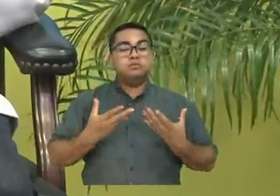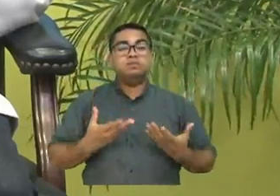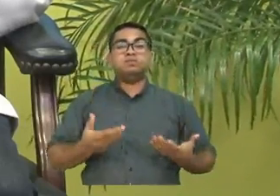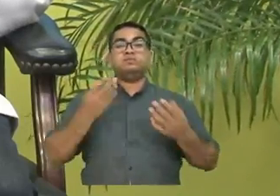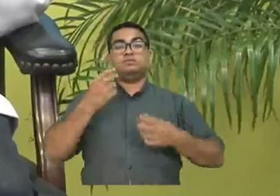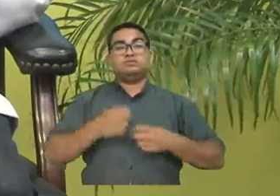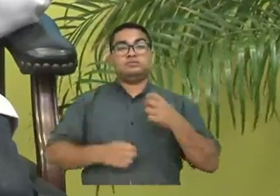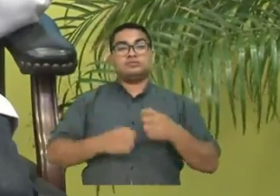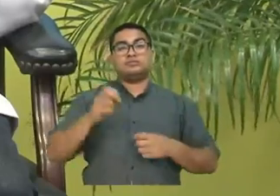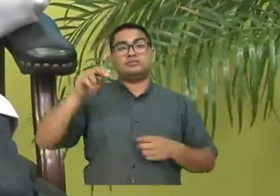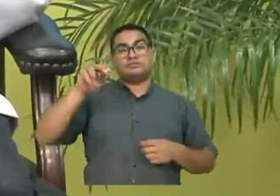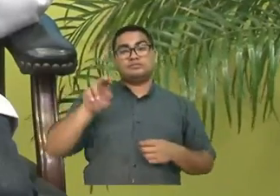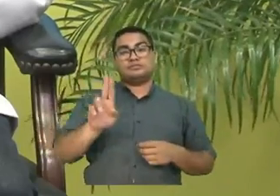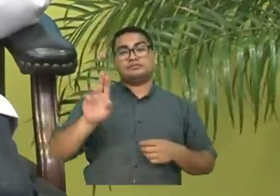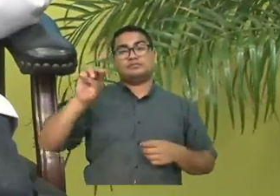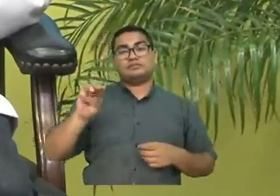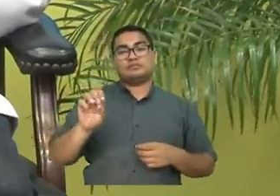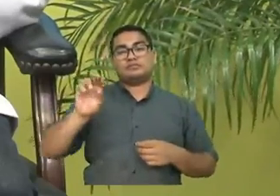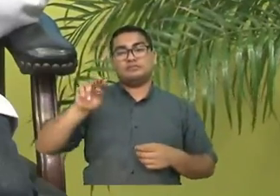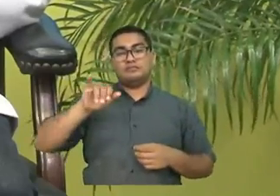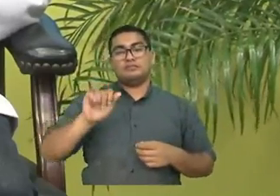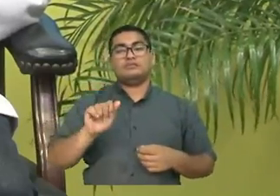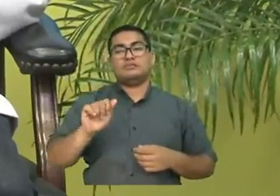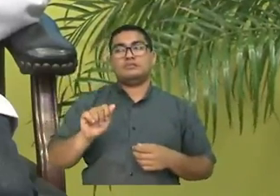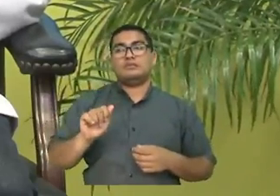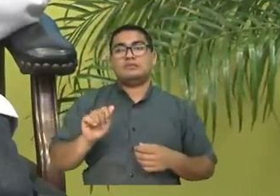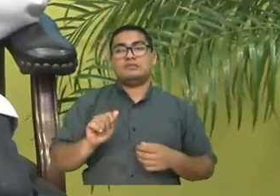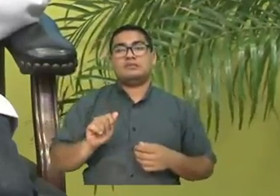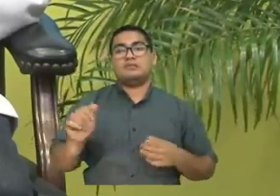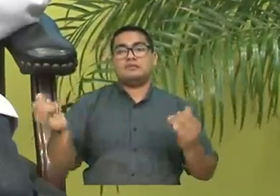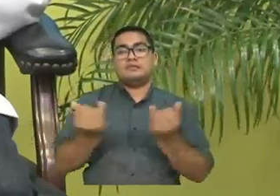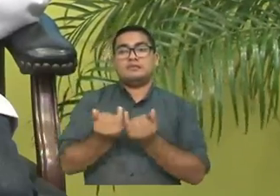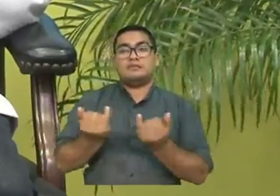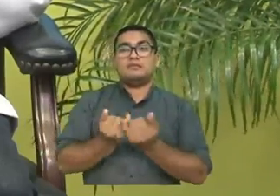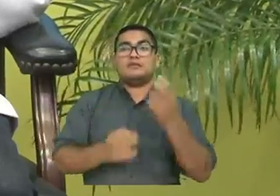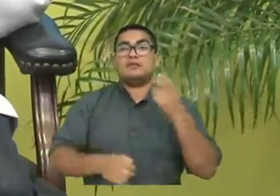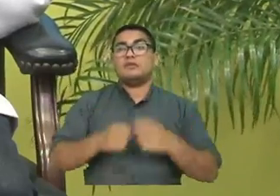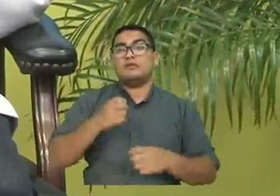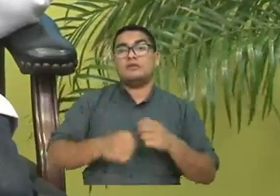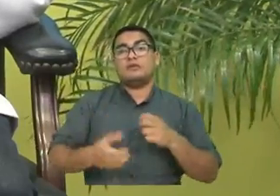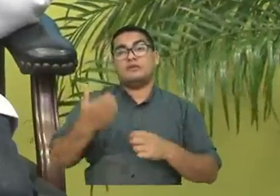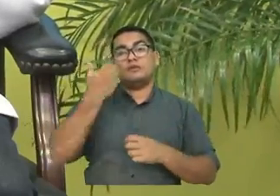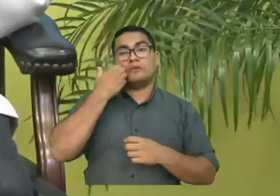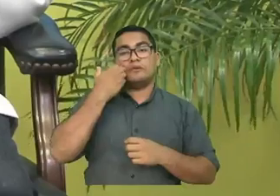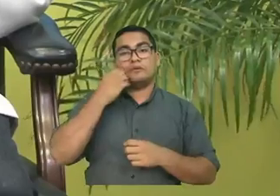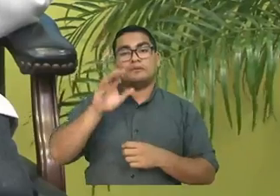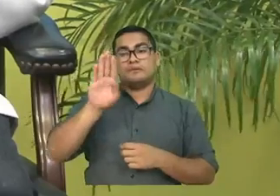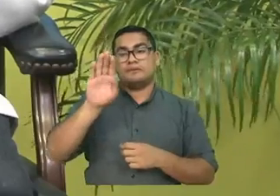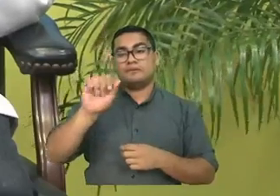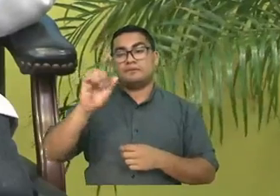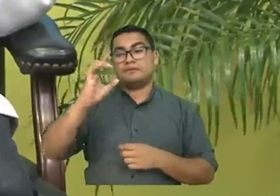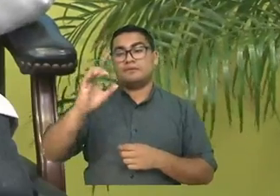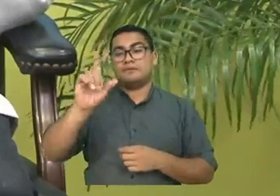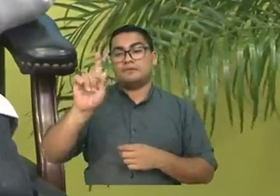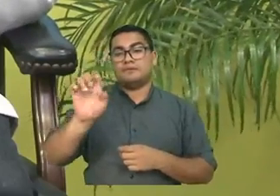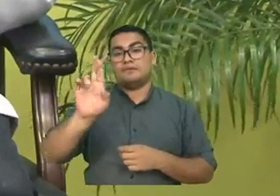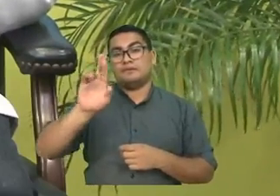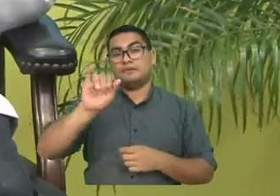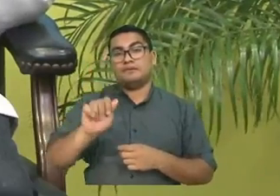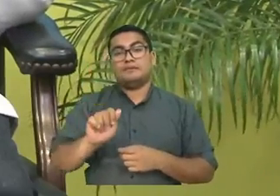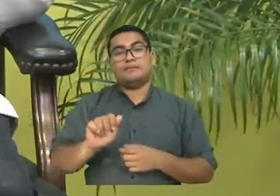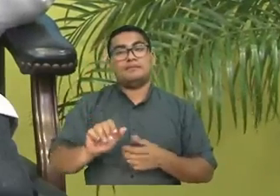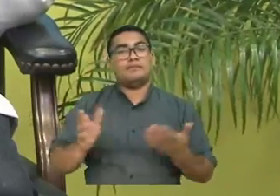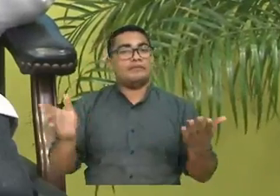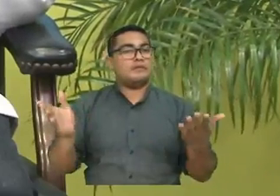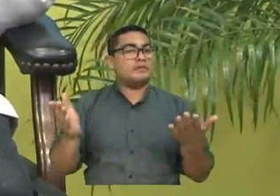proceso neumónico asociado también con procesos bacterianos, que es otra de las cosas. Entonces, no siempre es una